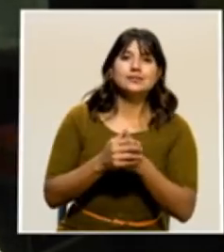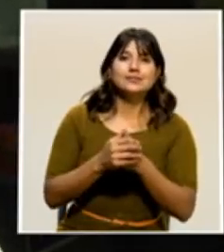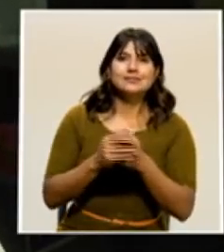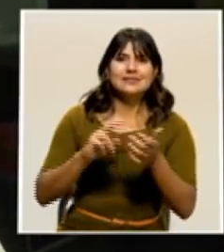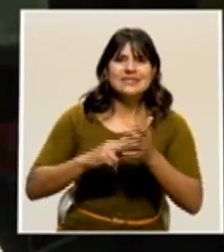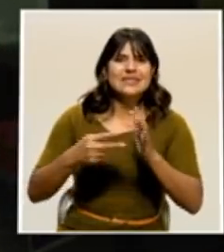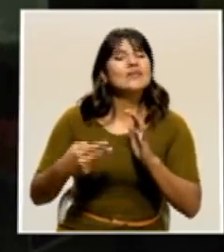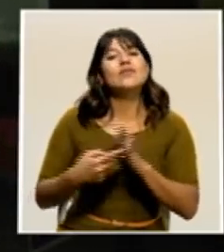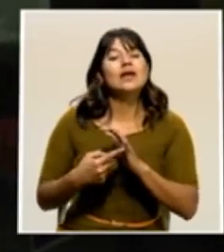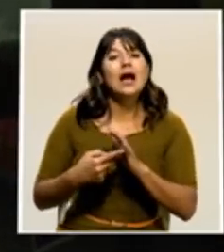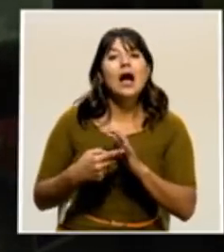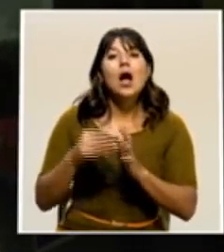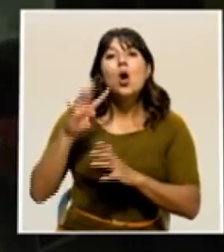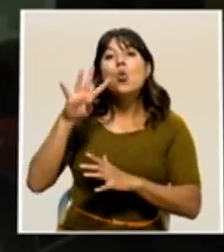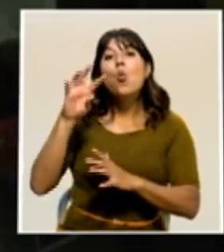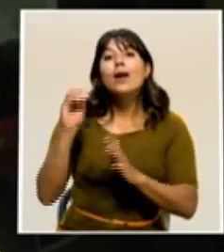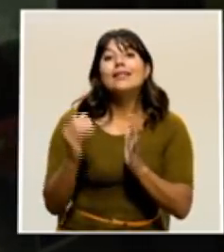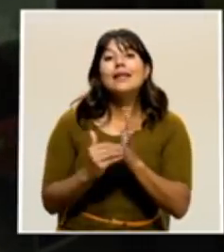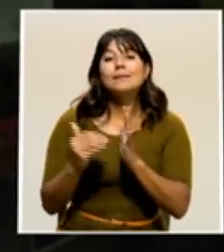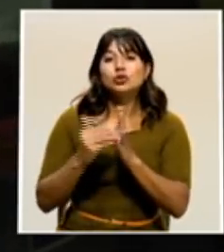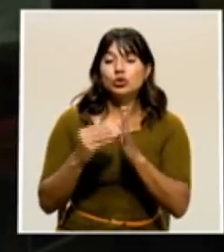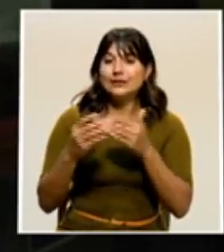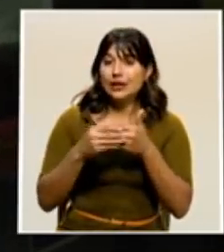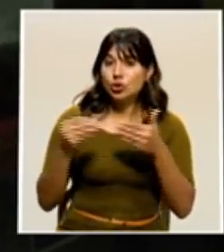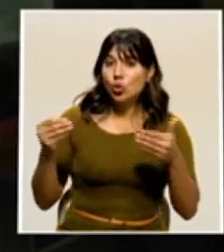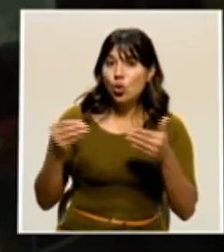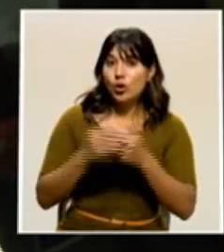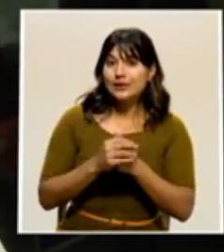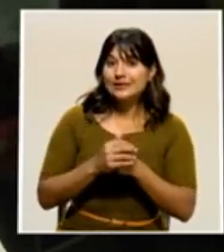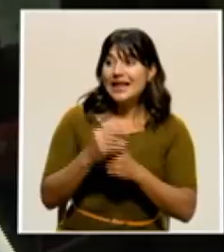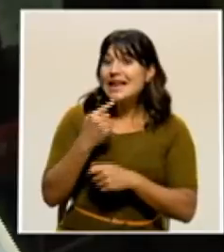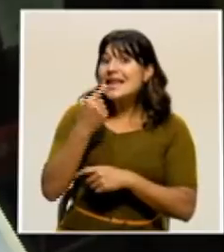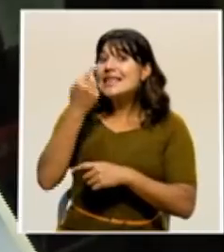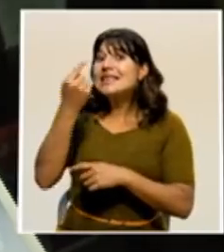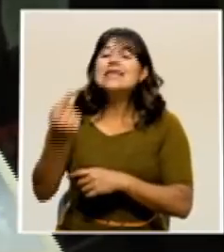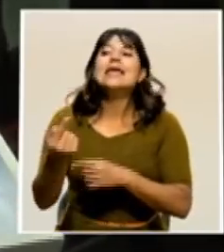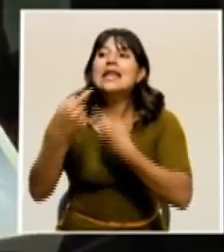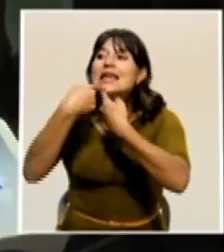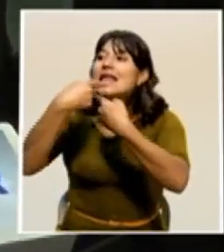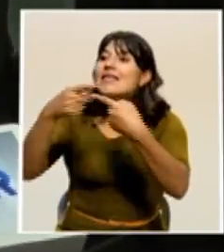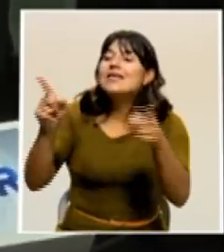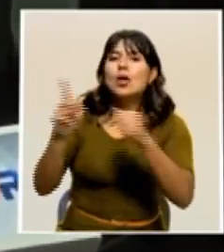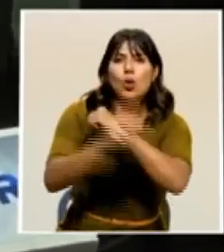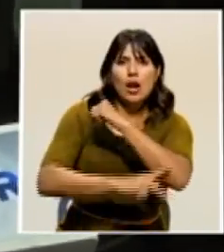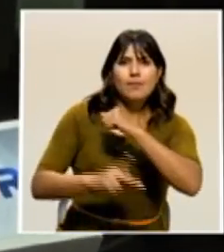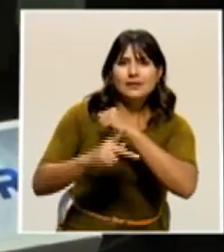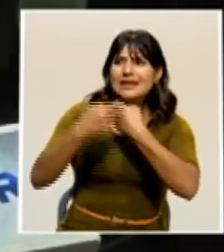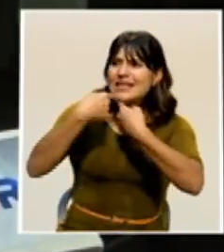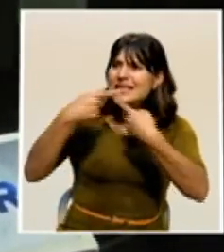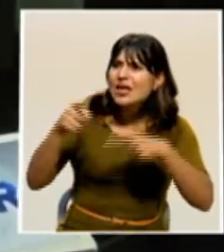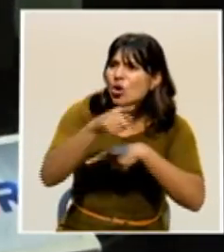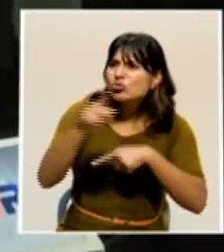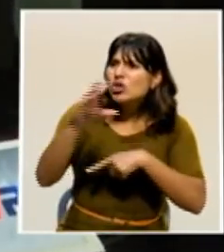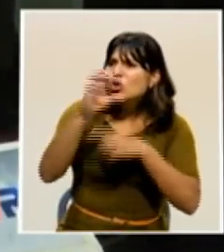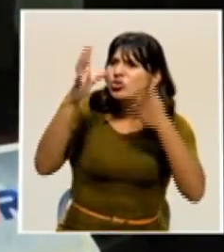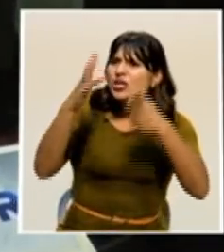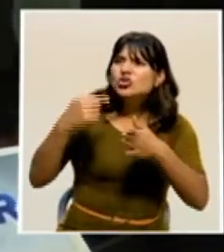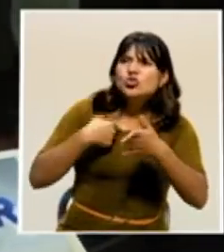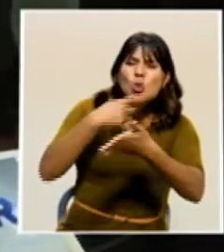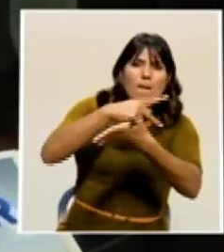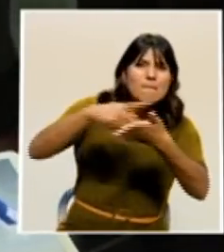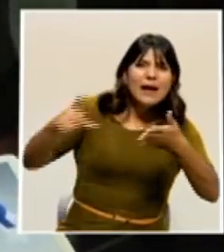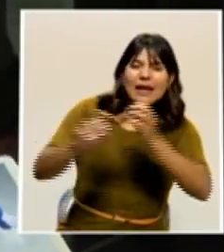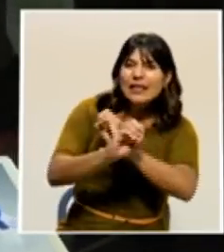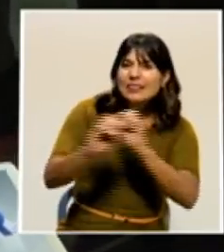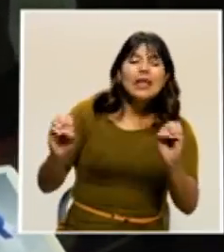hablando más de 40 millones de dólares que le dijeron al país, a todos ustedes costarricenses, que yo no había pagado las